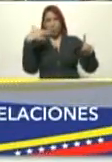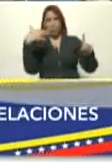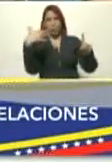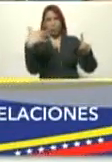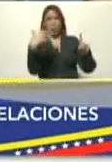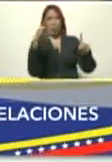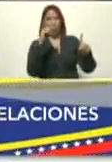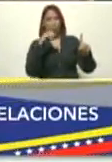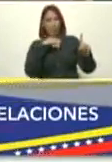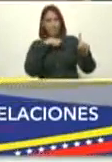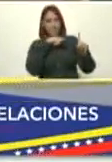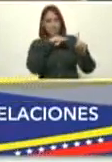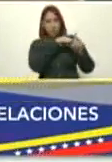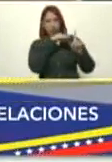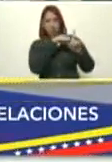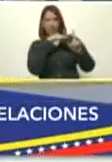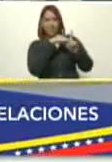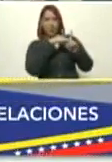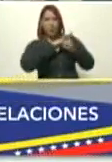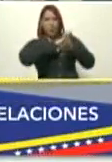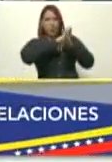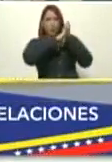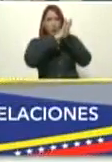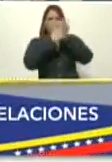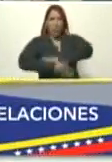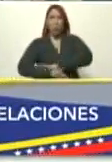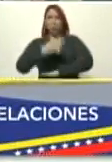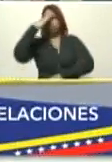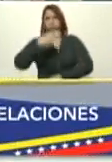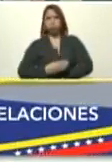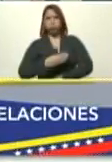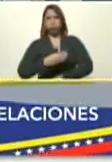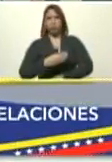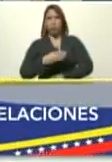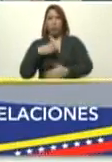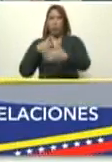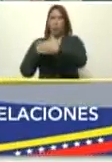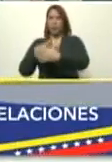amenazar y acabar militarmente a Rusia.